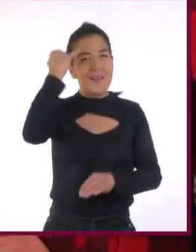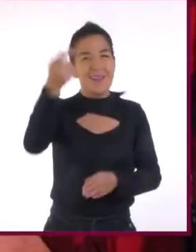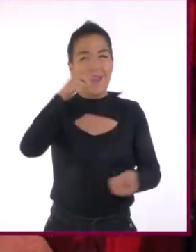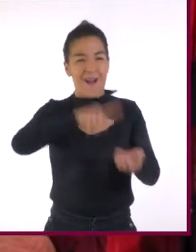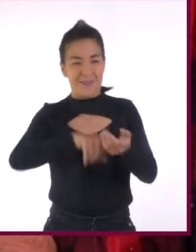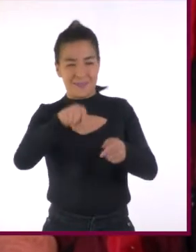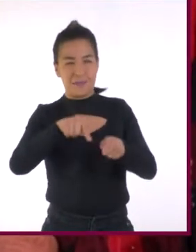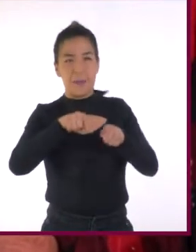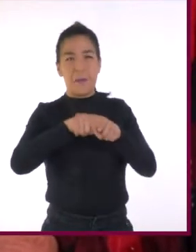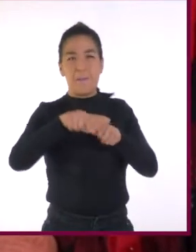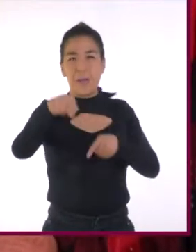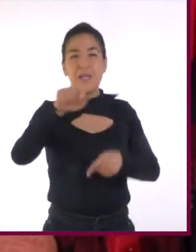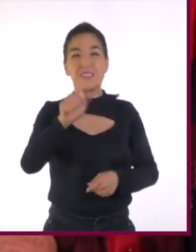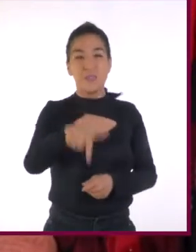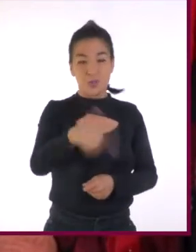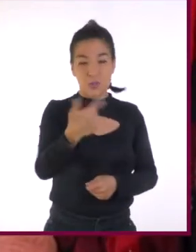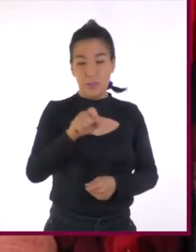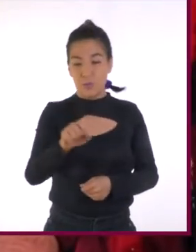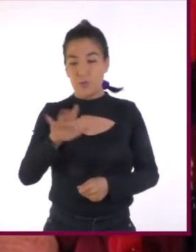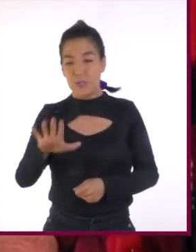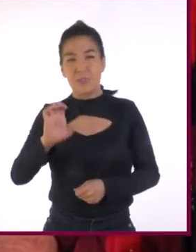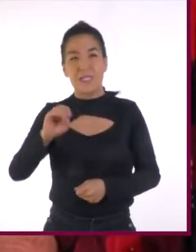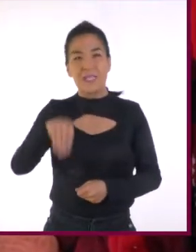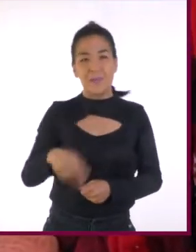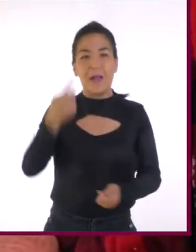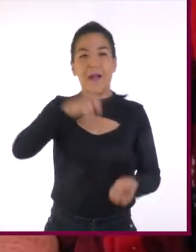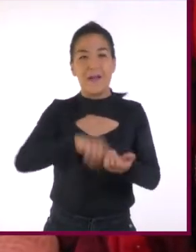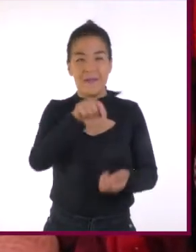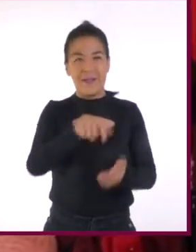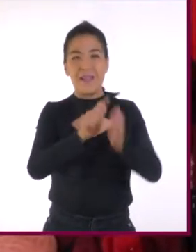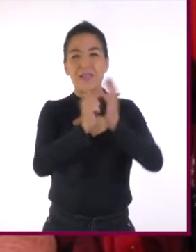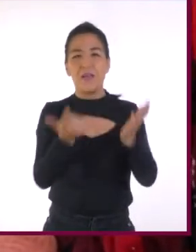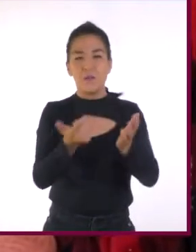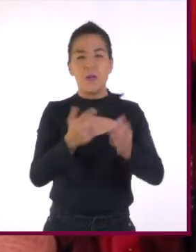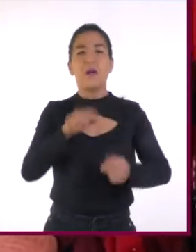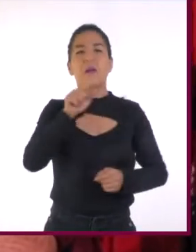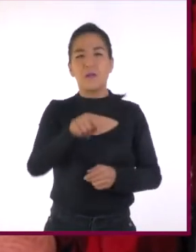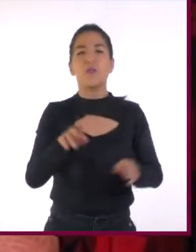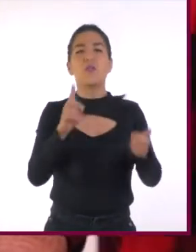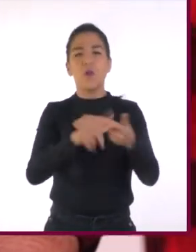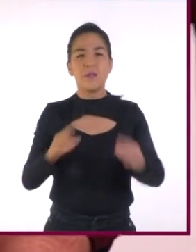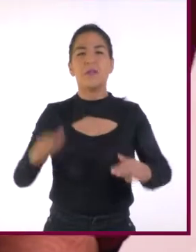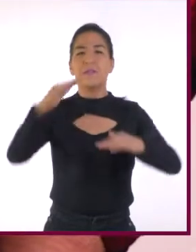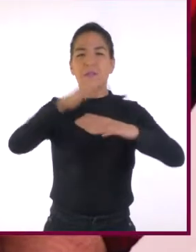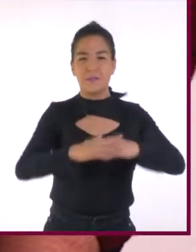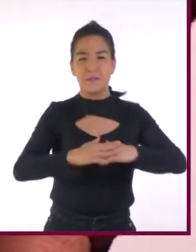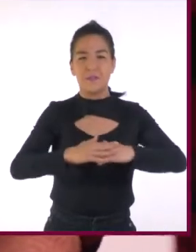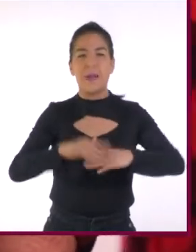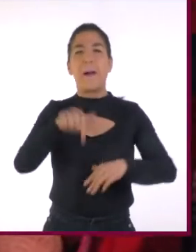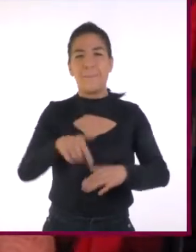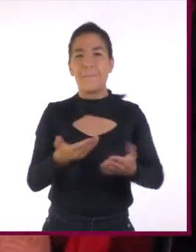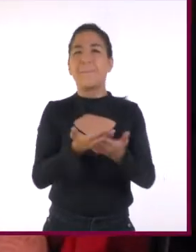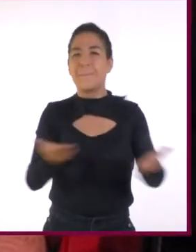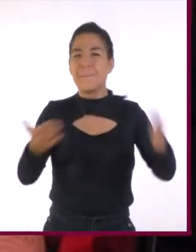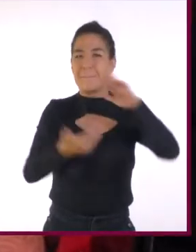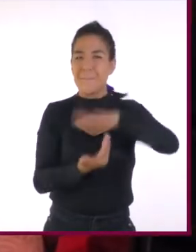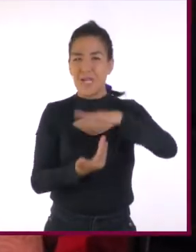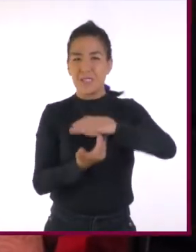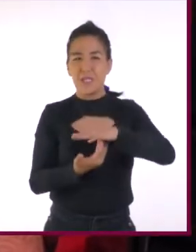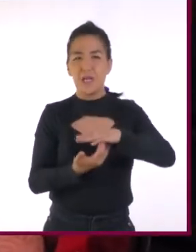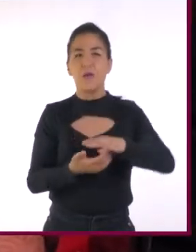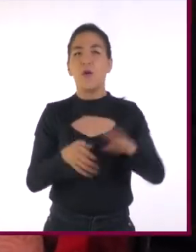Esta línea imaginaria que corre perpendicular a los 12.5 centímetros de la base de nuestro libro, la vamos a colocar sobre el borde de